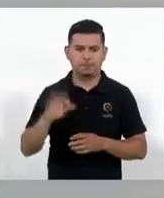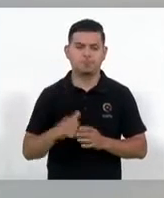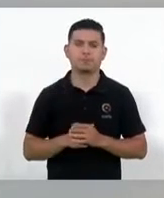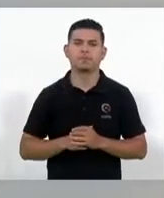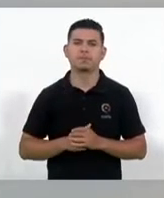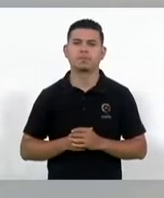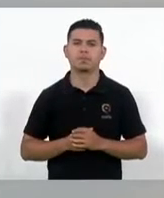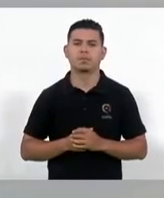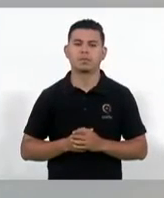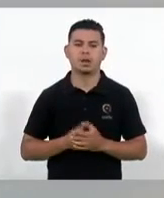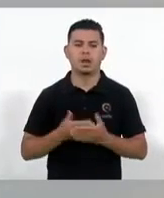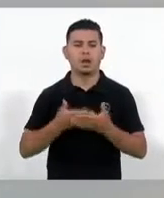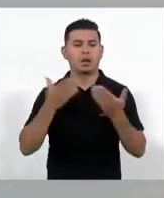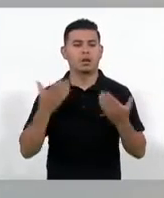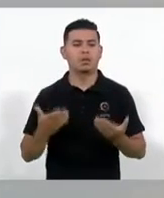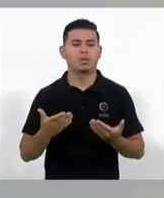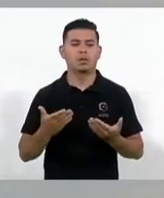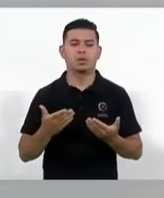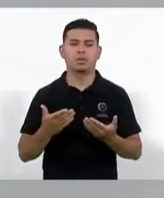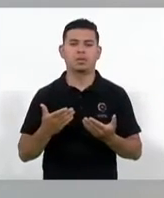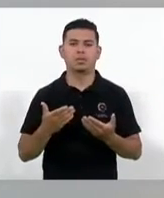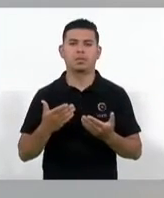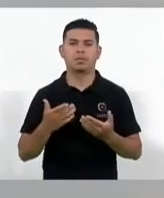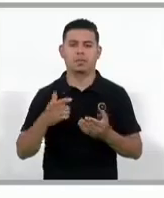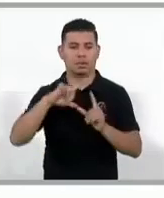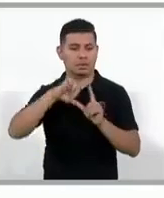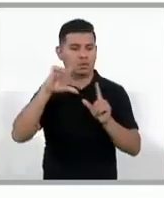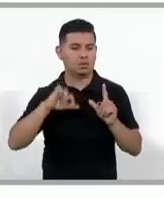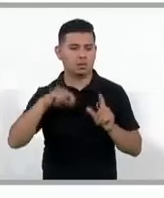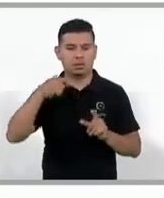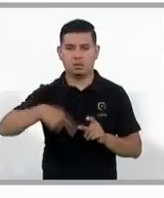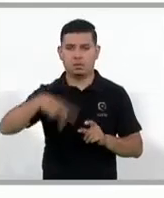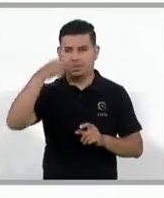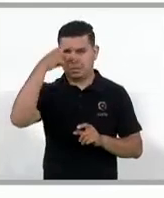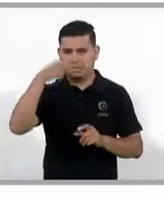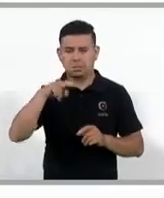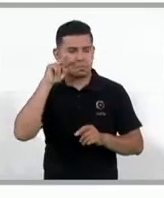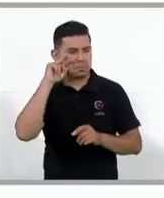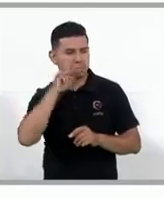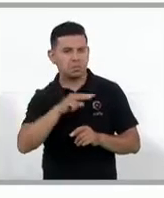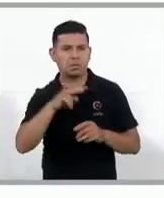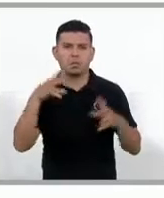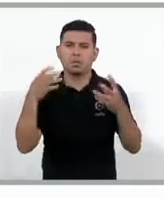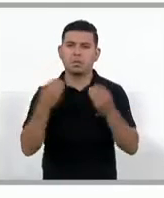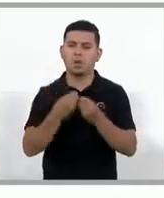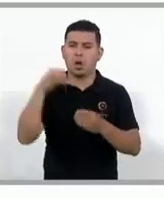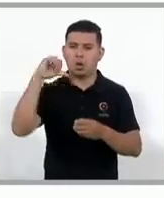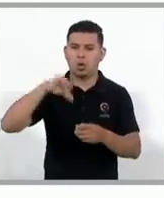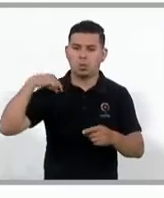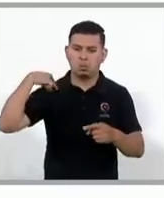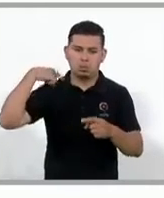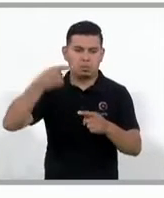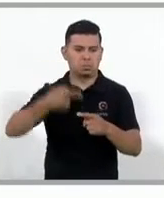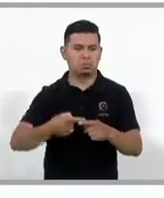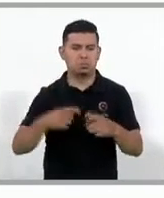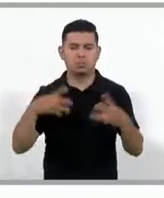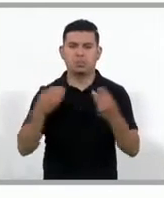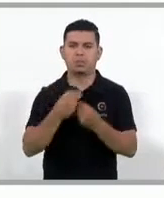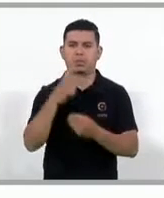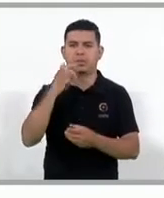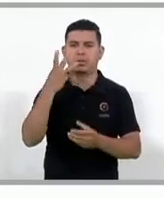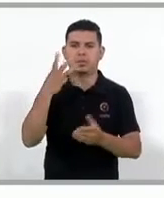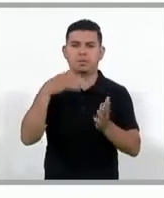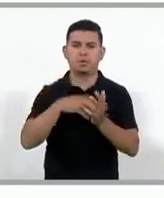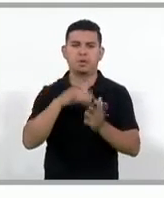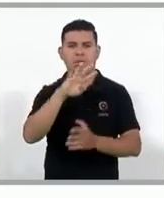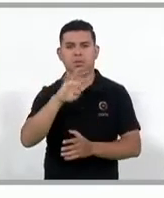con respecto al panorama nacional podemos observar que el día de hoy se reportaron 33